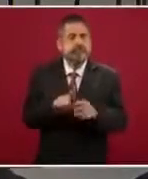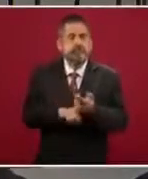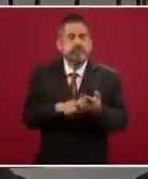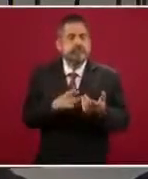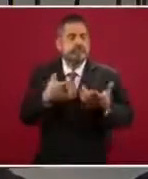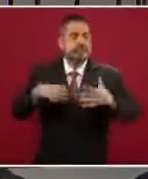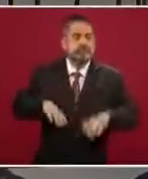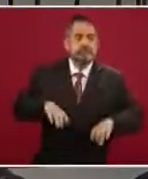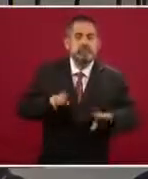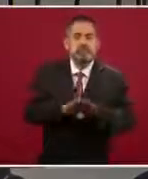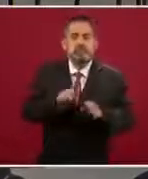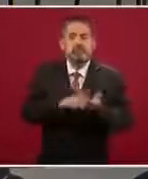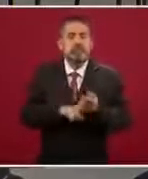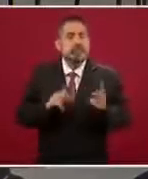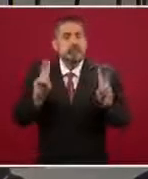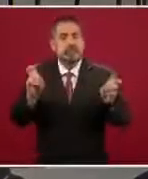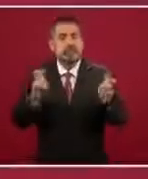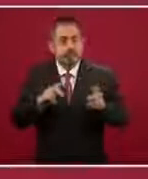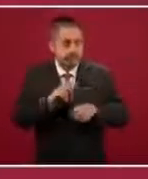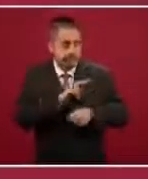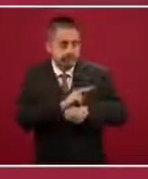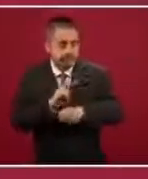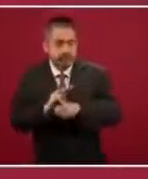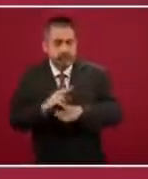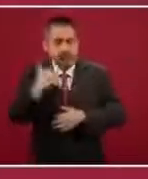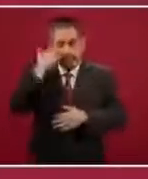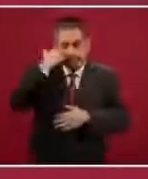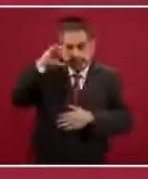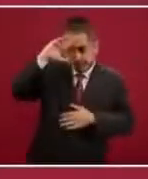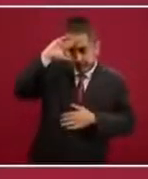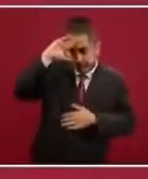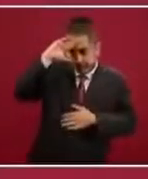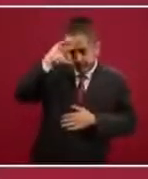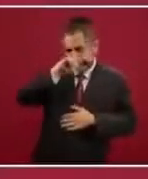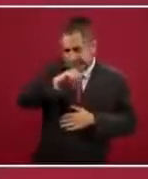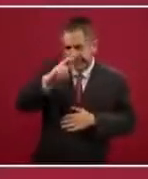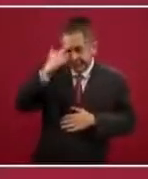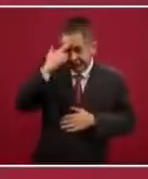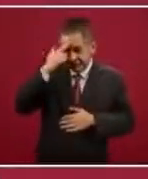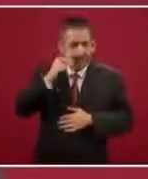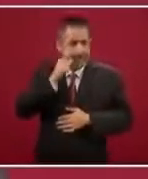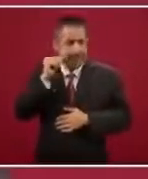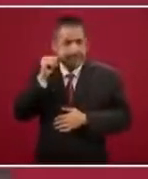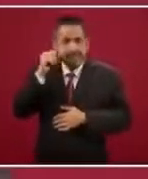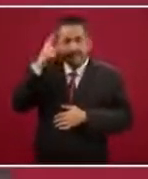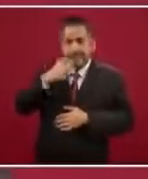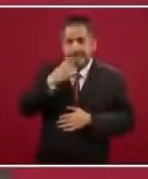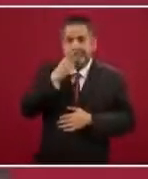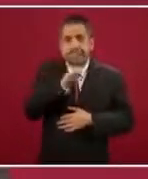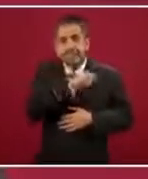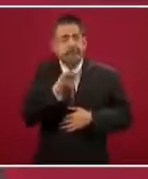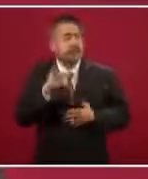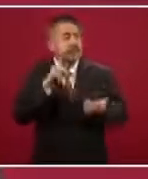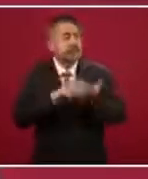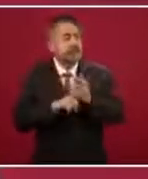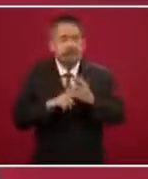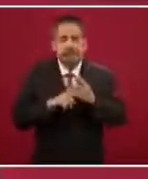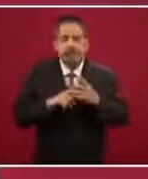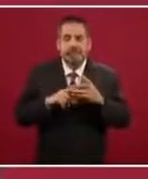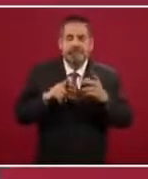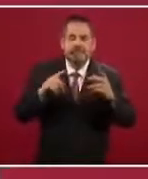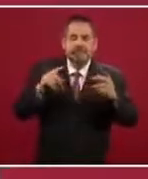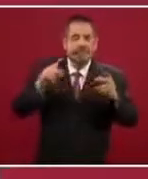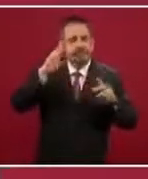lucro es el tema del monitoreo de temperatura. Eso lo comenté ayer en la noche, las famosas termocámaras de